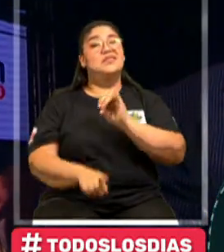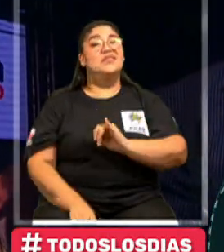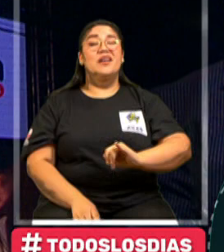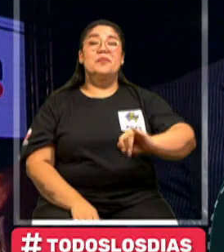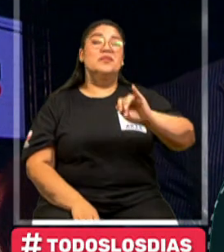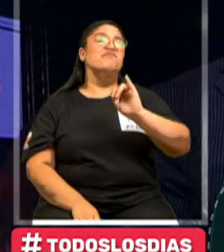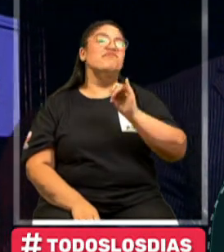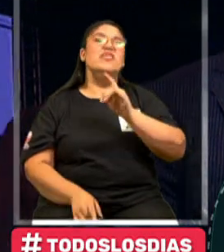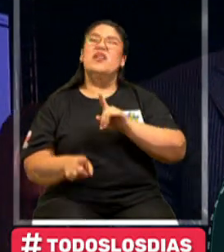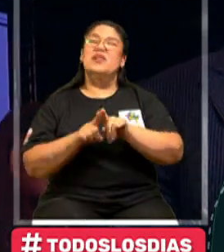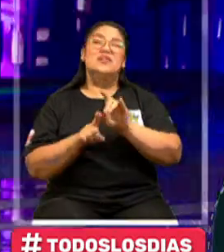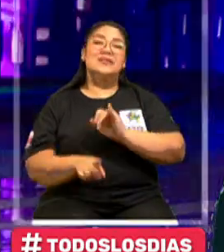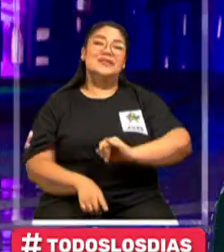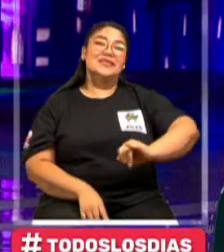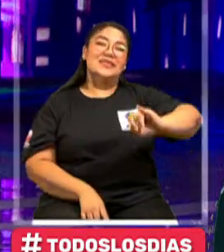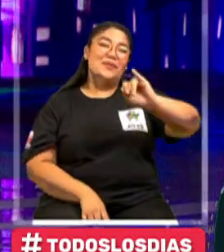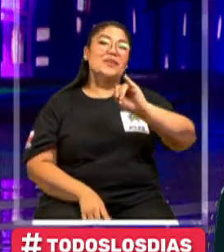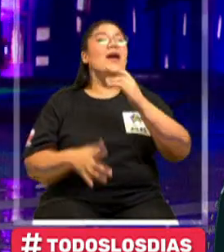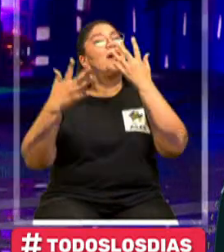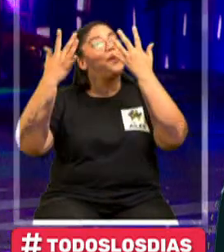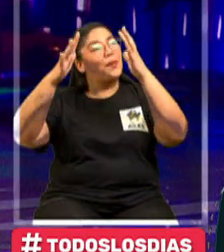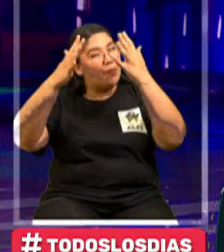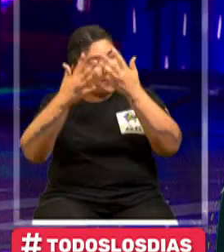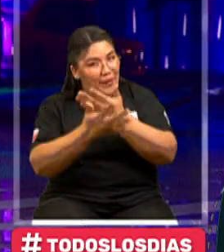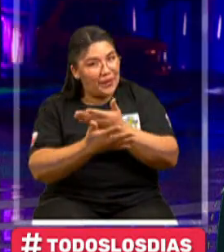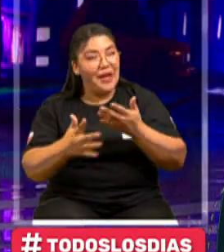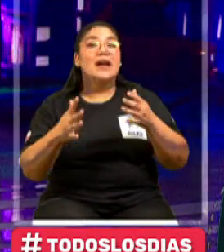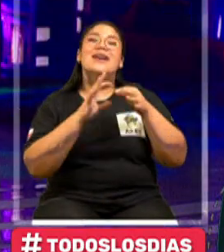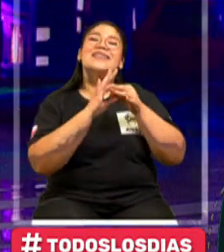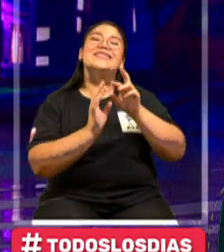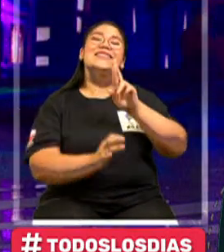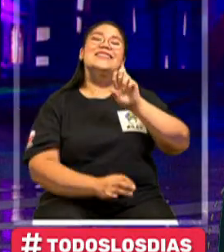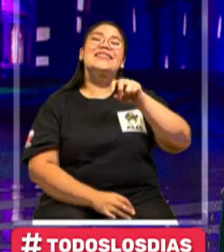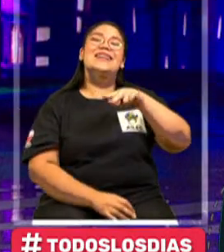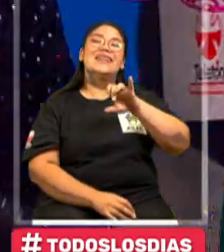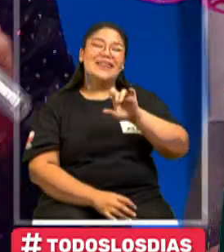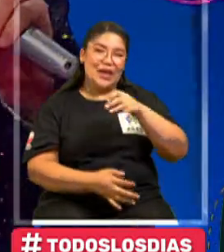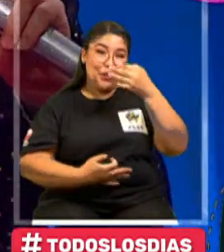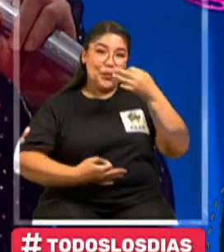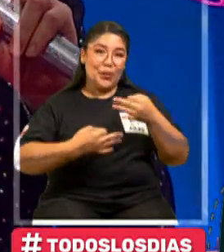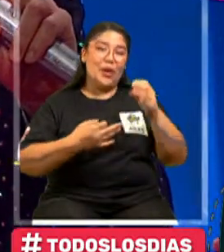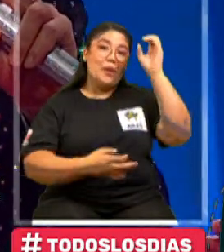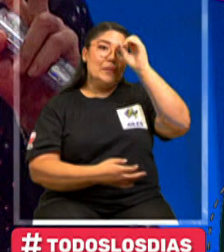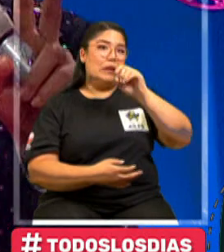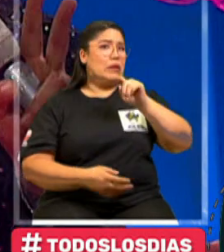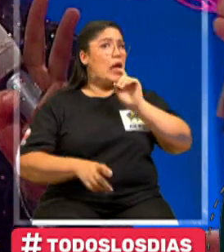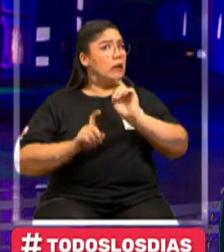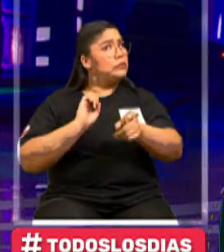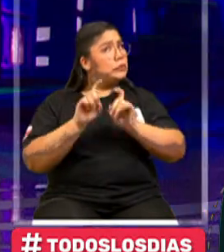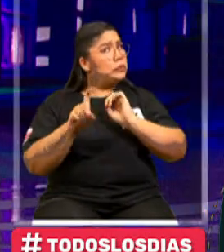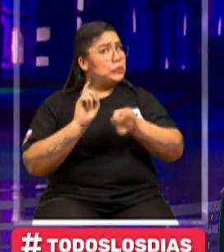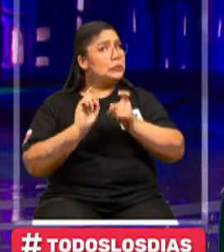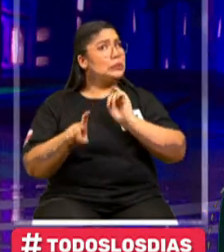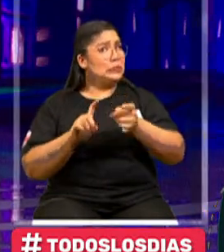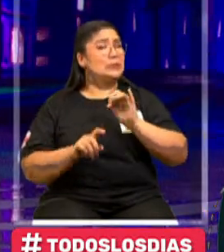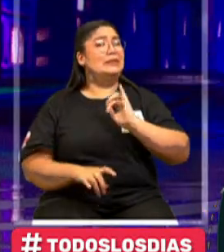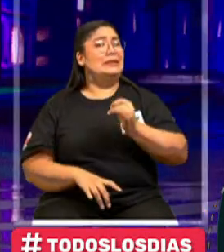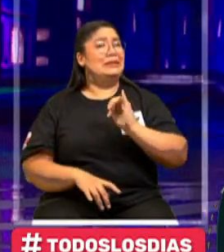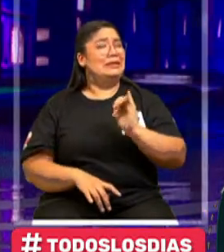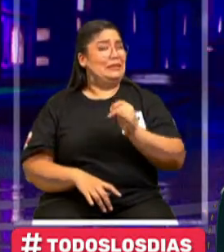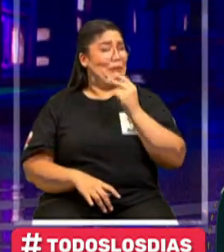como siempre, como todo Chile. Exactamente, René. Muchas gracias, el aplauso para... Muy bien. Gracias, René. Ahí está la opinión de René, que siempre es muy crítico. Mira cómo lo